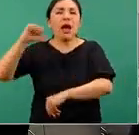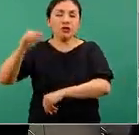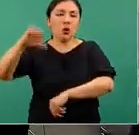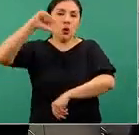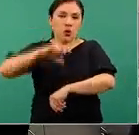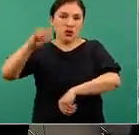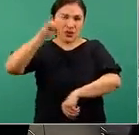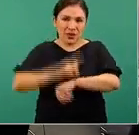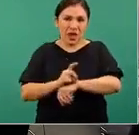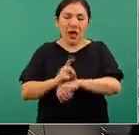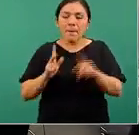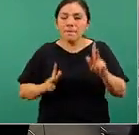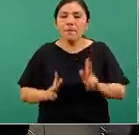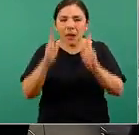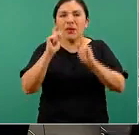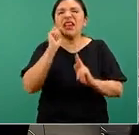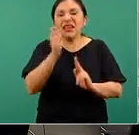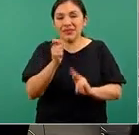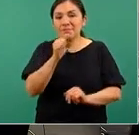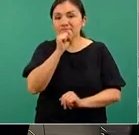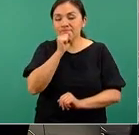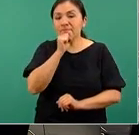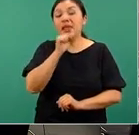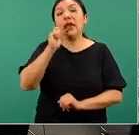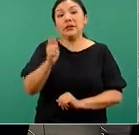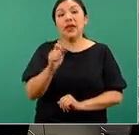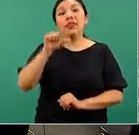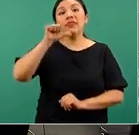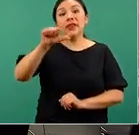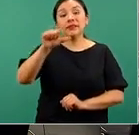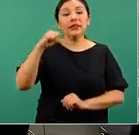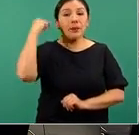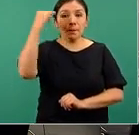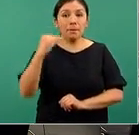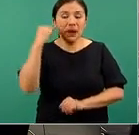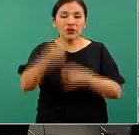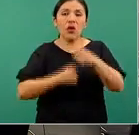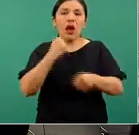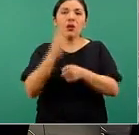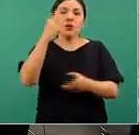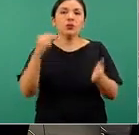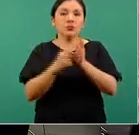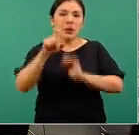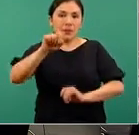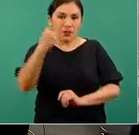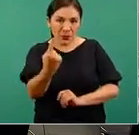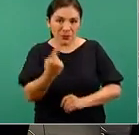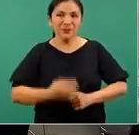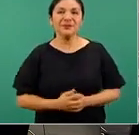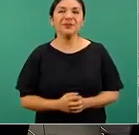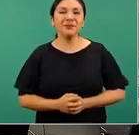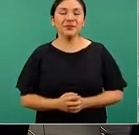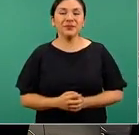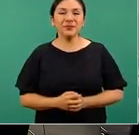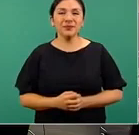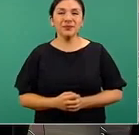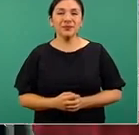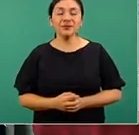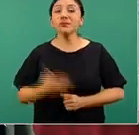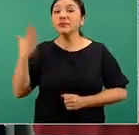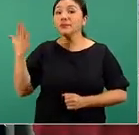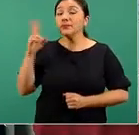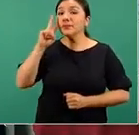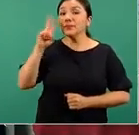del día de hoy, 16 de marzo del 2021. Tenemos